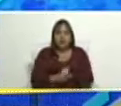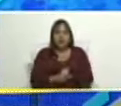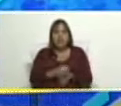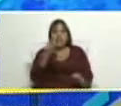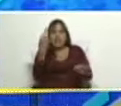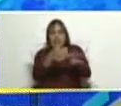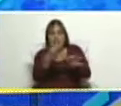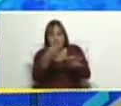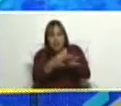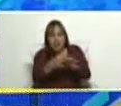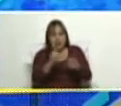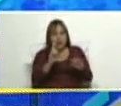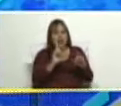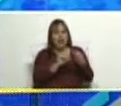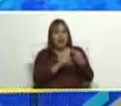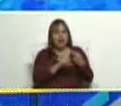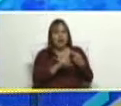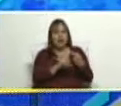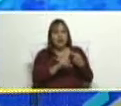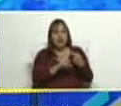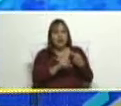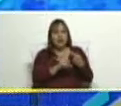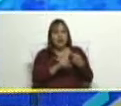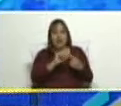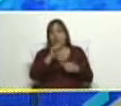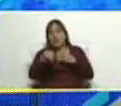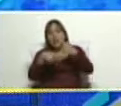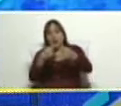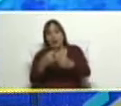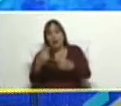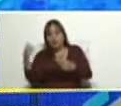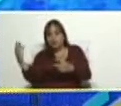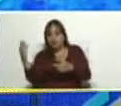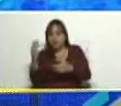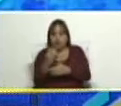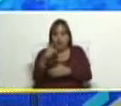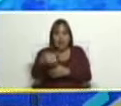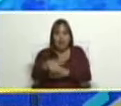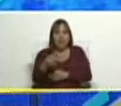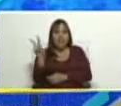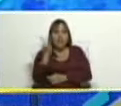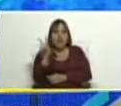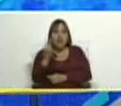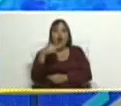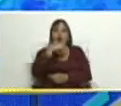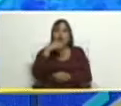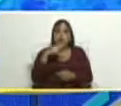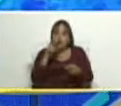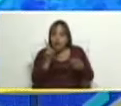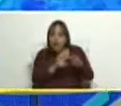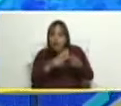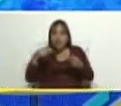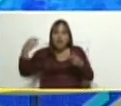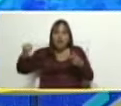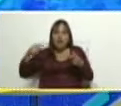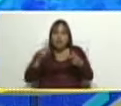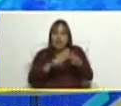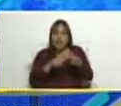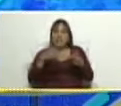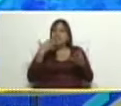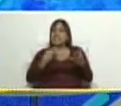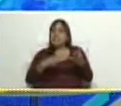septiembre, y luego aquí en Venezuela nosotros octubre, noviembre,